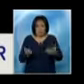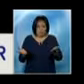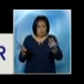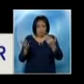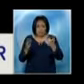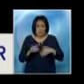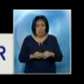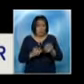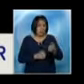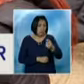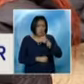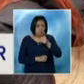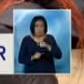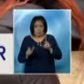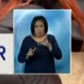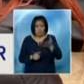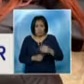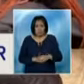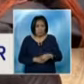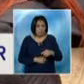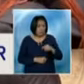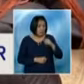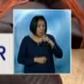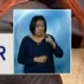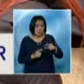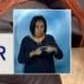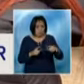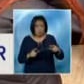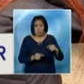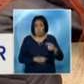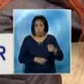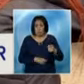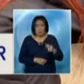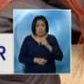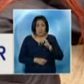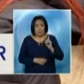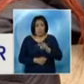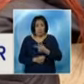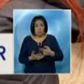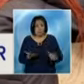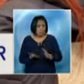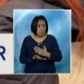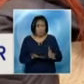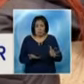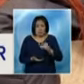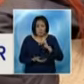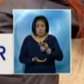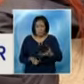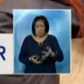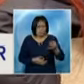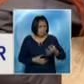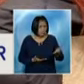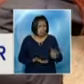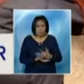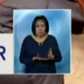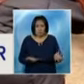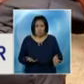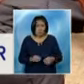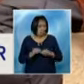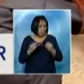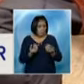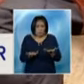una conferencia de prensa. Las señoras fueron con su sobre, supuestamente de denuncias, pero no existe ninguna denuncia formal ante alguna